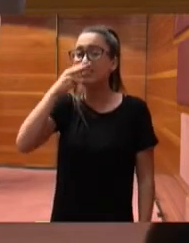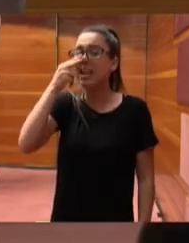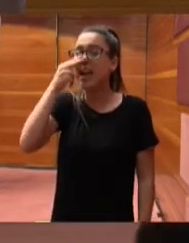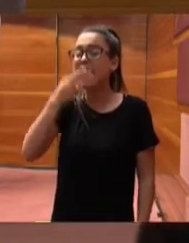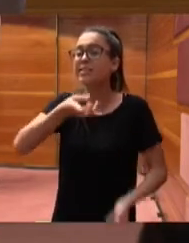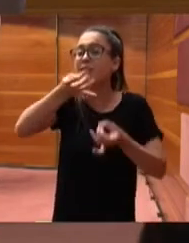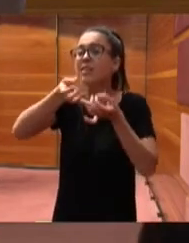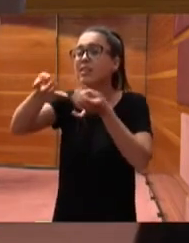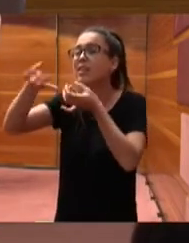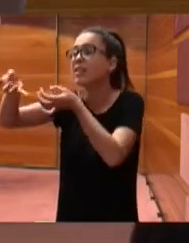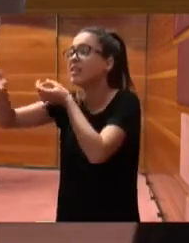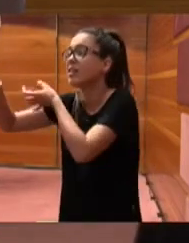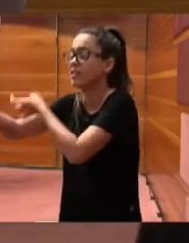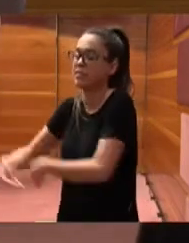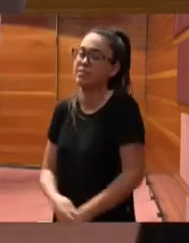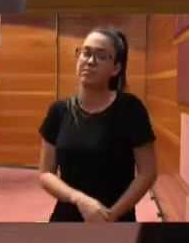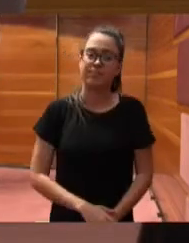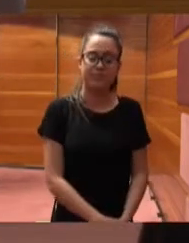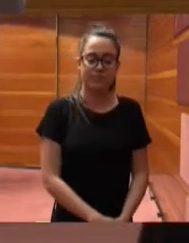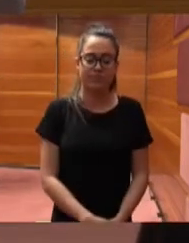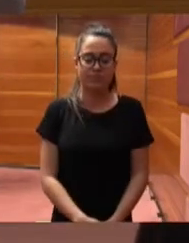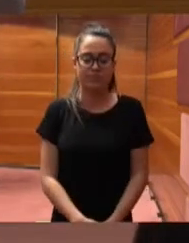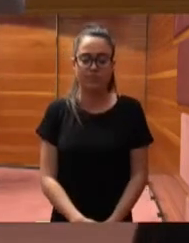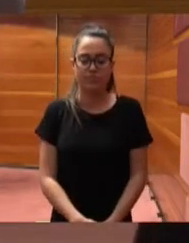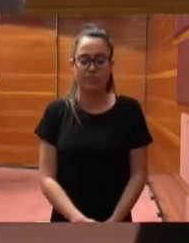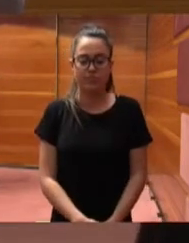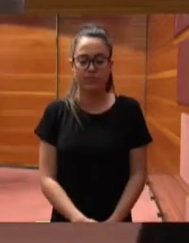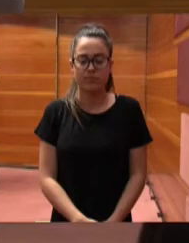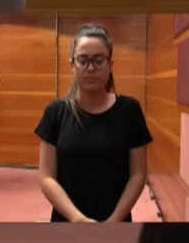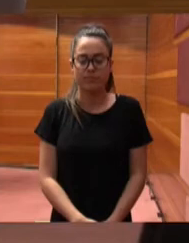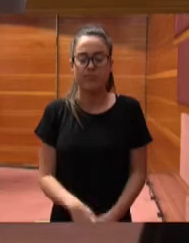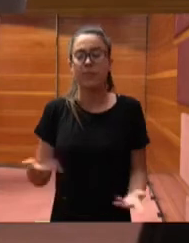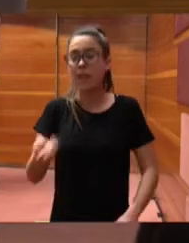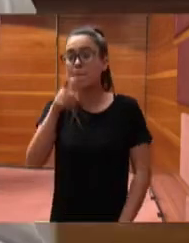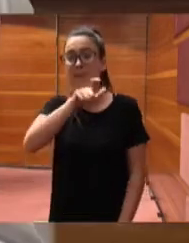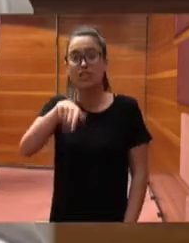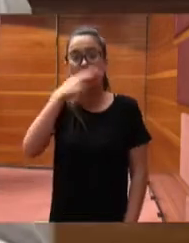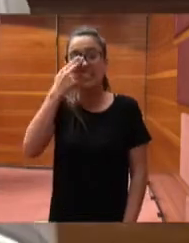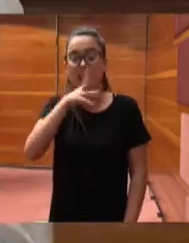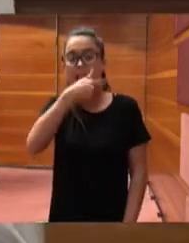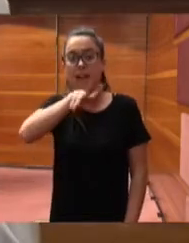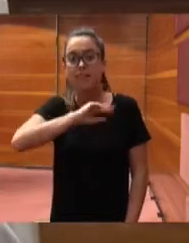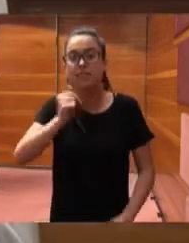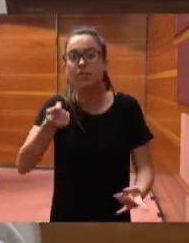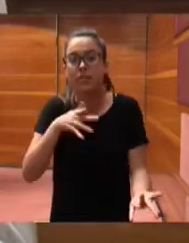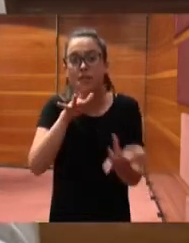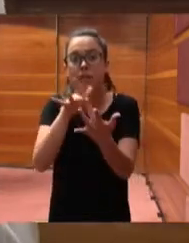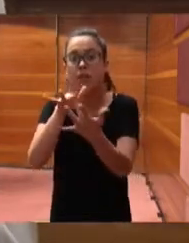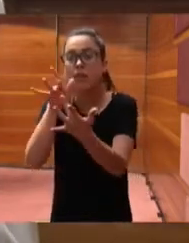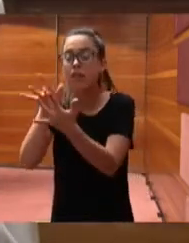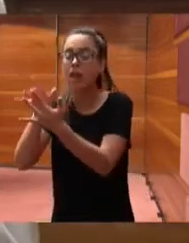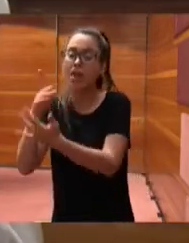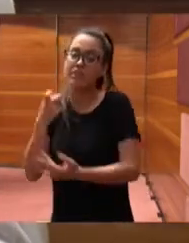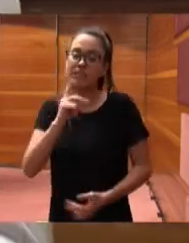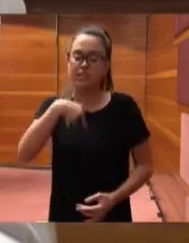extendiendo esa mancha de aceite, ir buscando el que tiene algún inicio de interés. Yo creo mucho en empezar además en edades